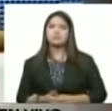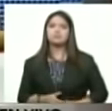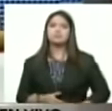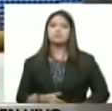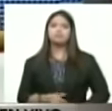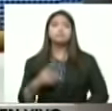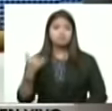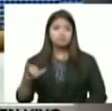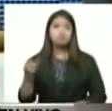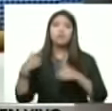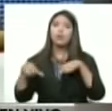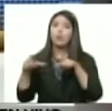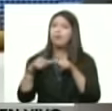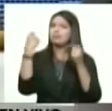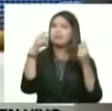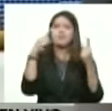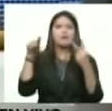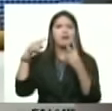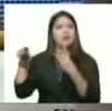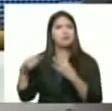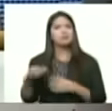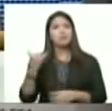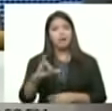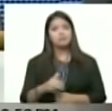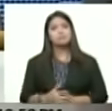Hay escenarios, diversos escenarios hay.